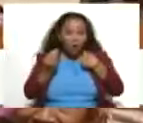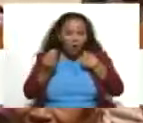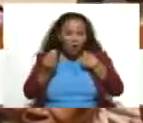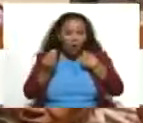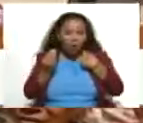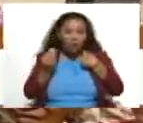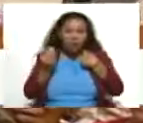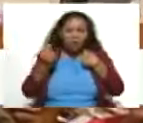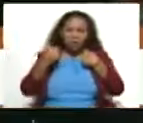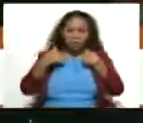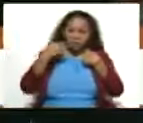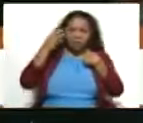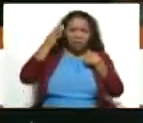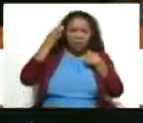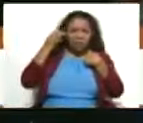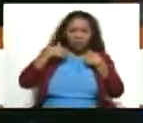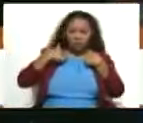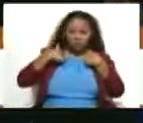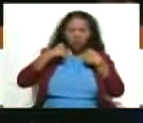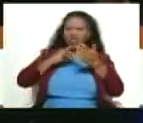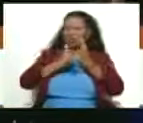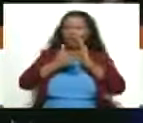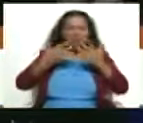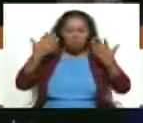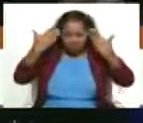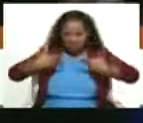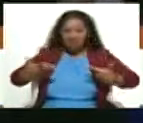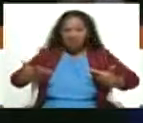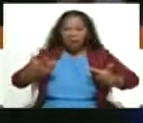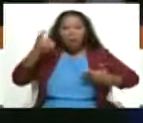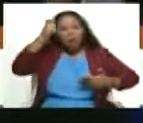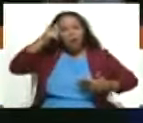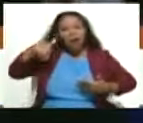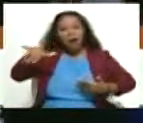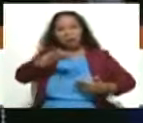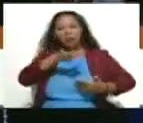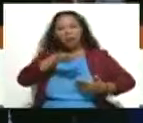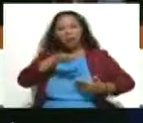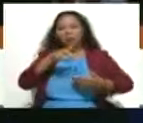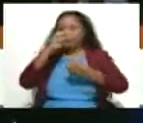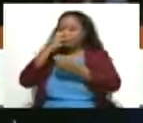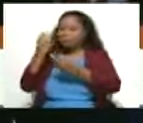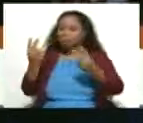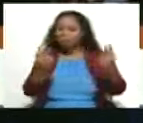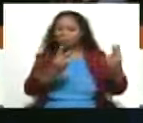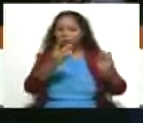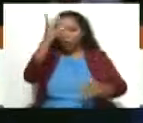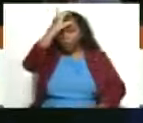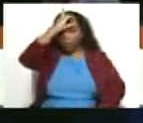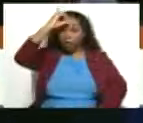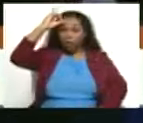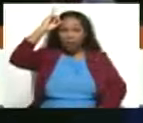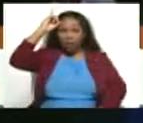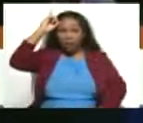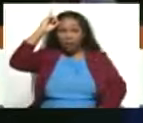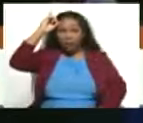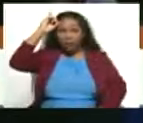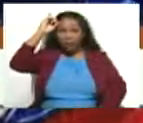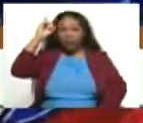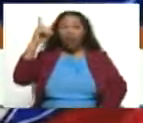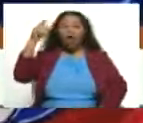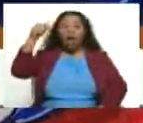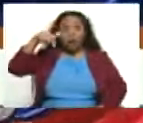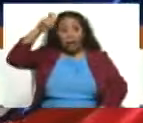mujer, soy pueblo. Bienvenido, Capitán Diosdado, gobernadora, cuente usted con